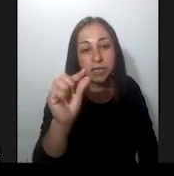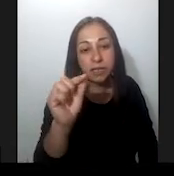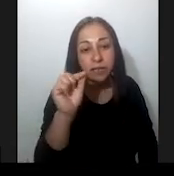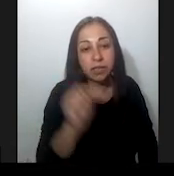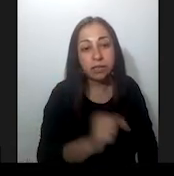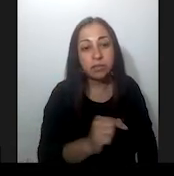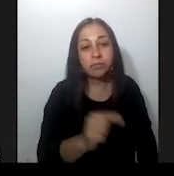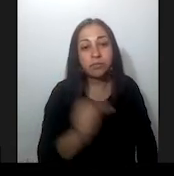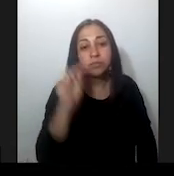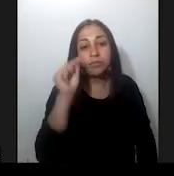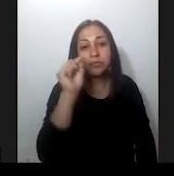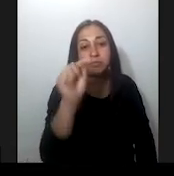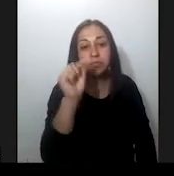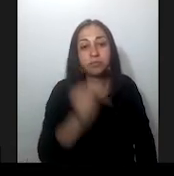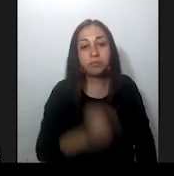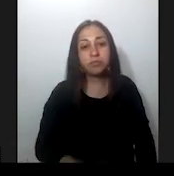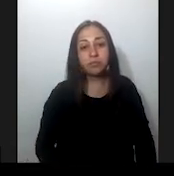Más chiquita, hasta ahí está bien.